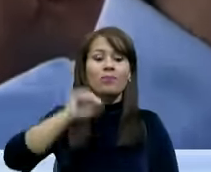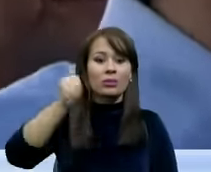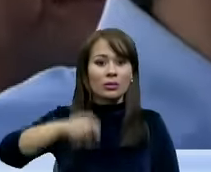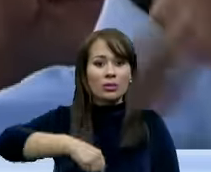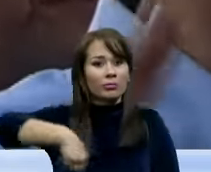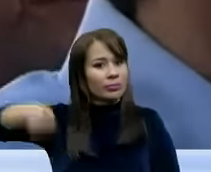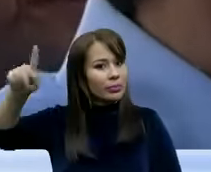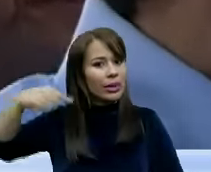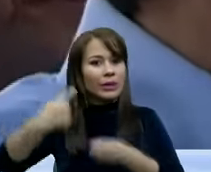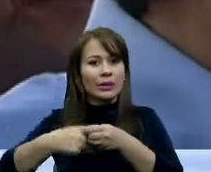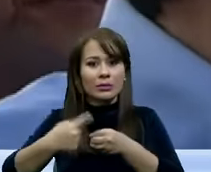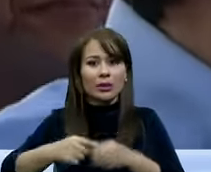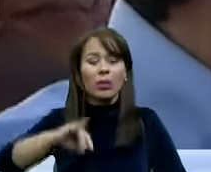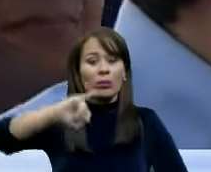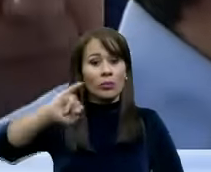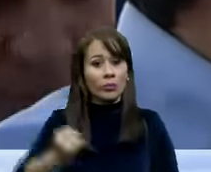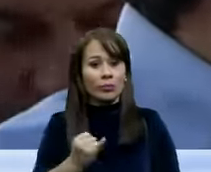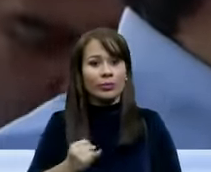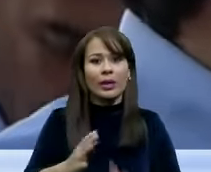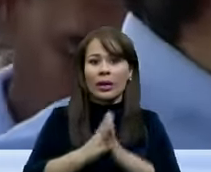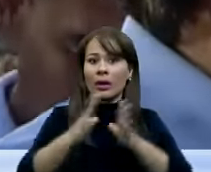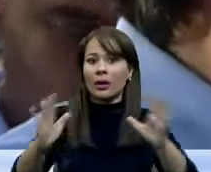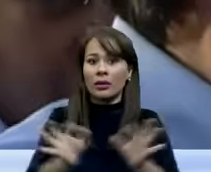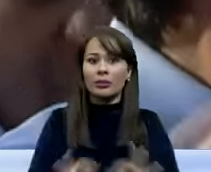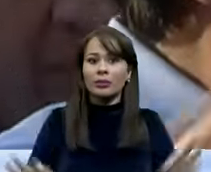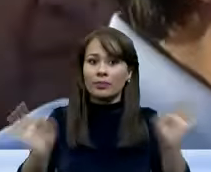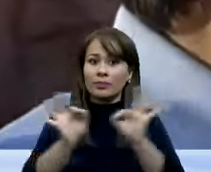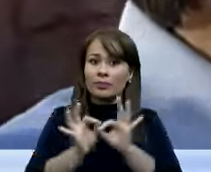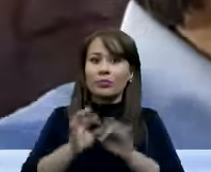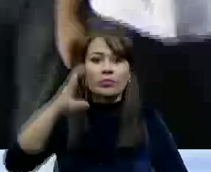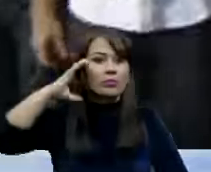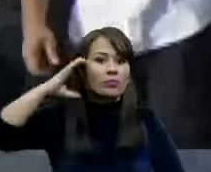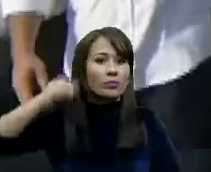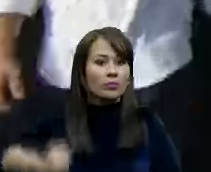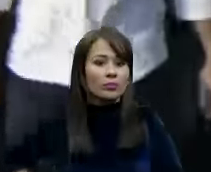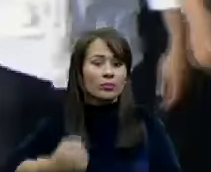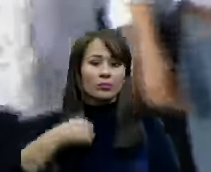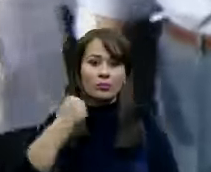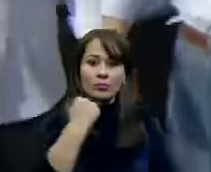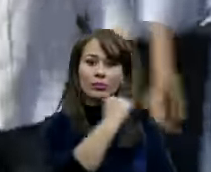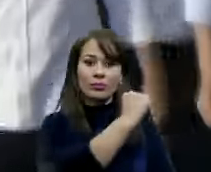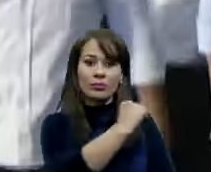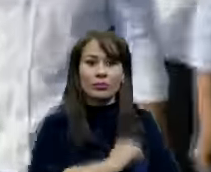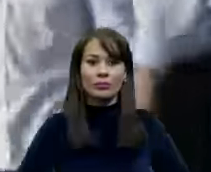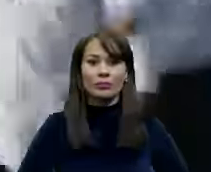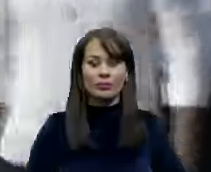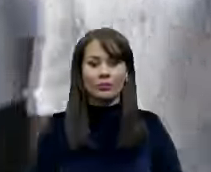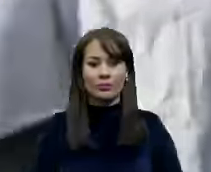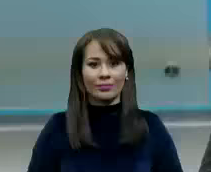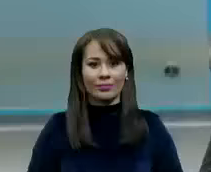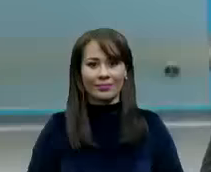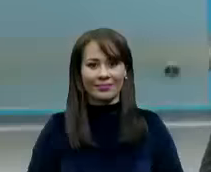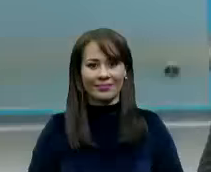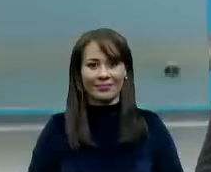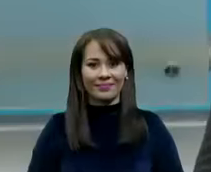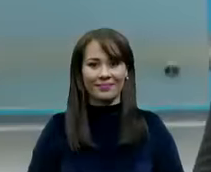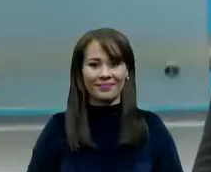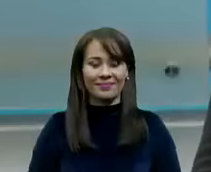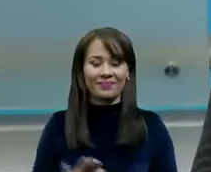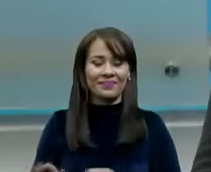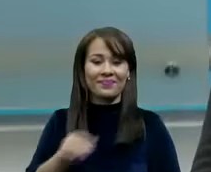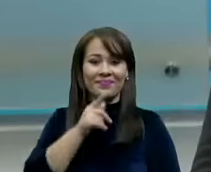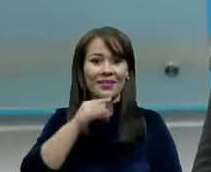Quito y el día jueves tenemos un gran acontecimiento en Cuenca. Informó Luxiola Salazar.